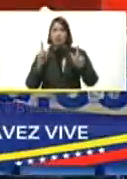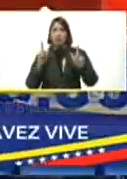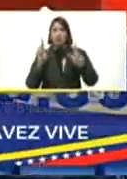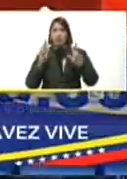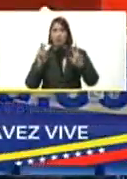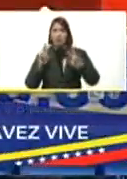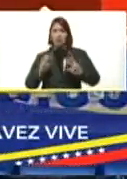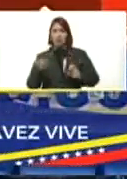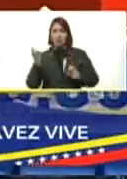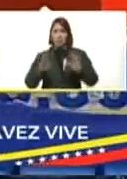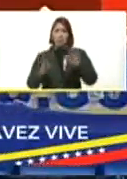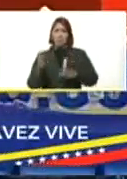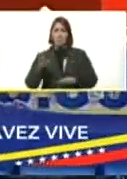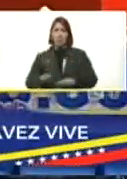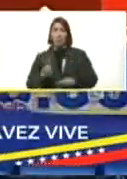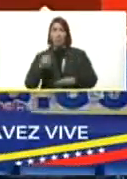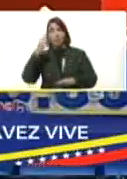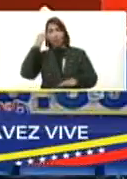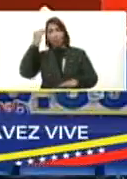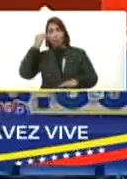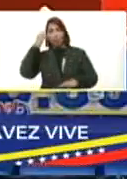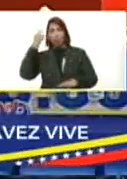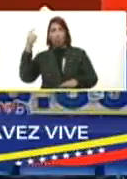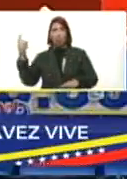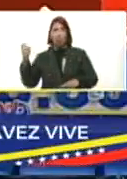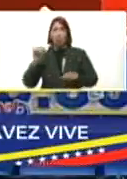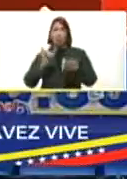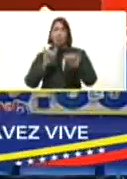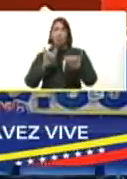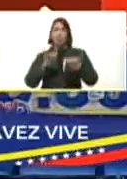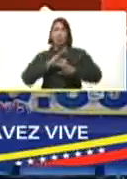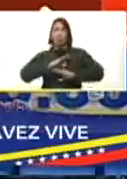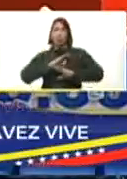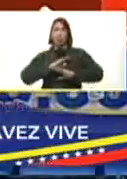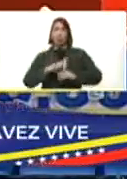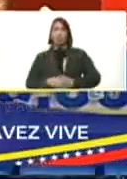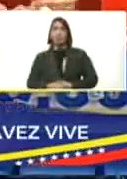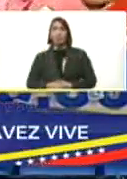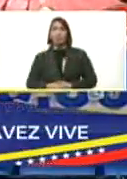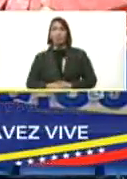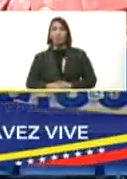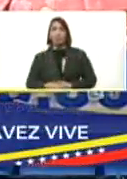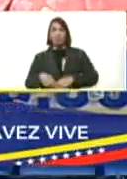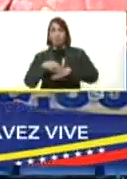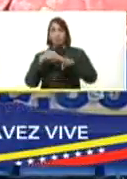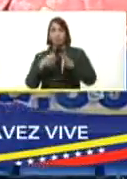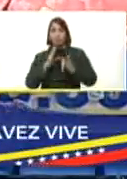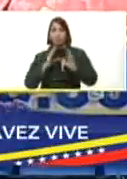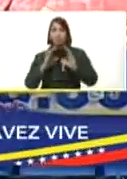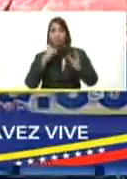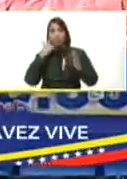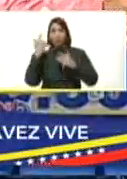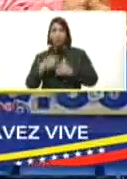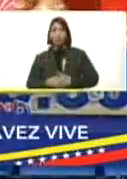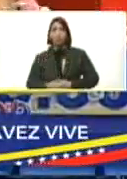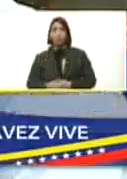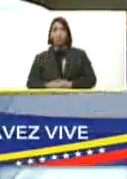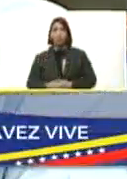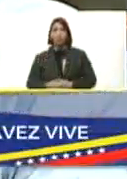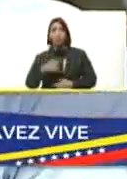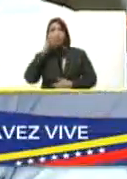analizan cartas astrológicas y sueños. Su propio dueño, Wang Yun Li, y es él, y en el Instagram